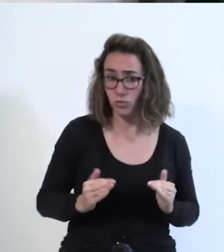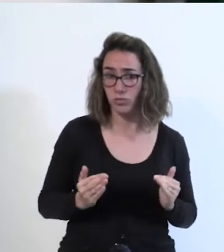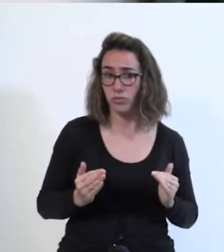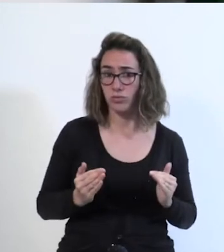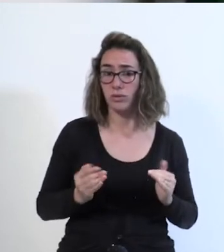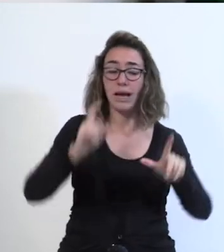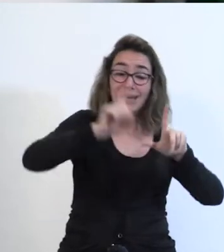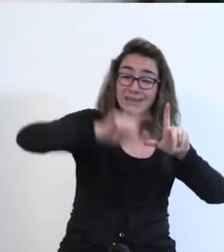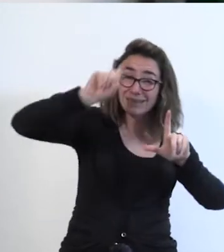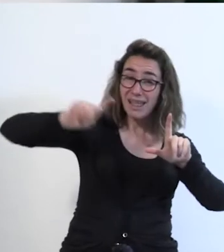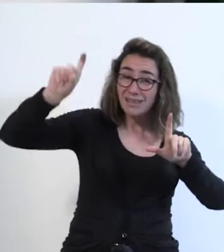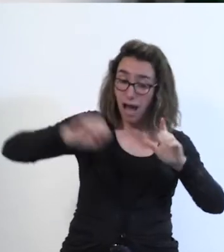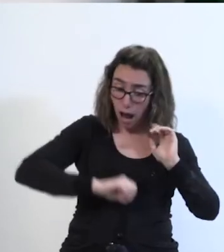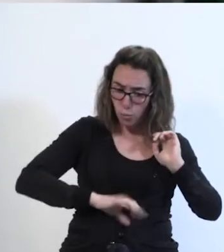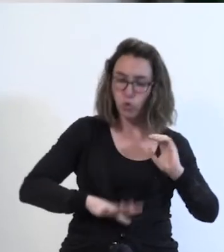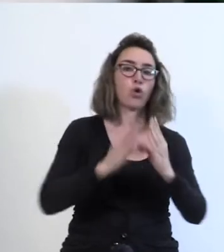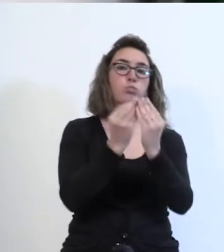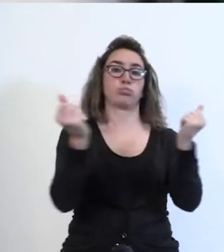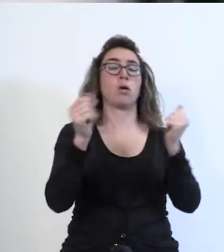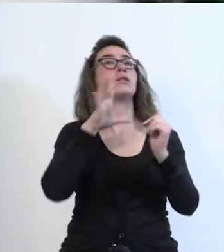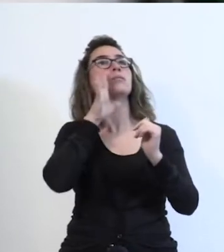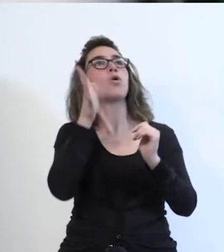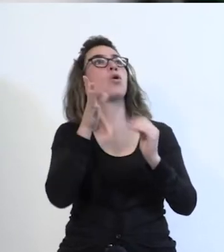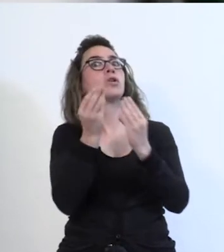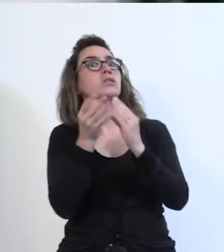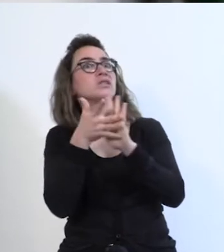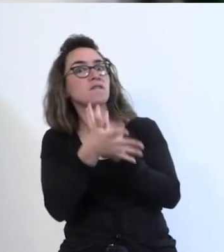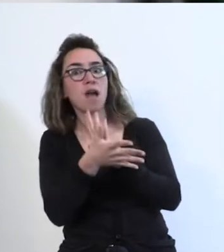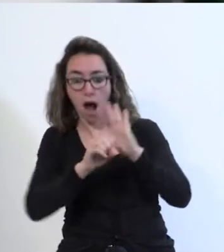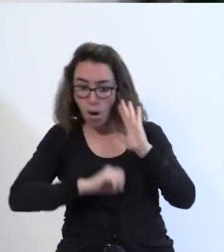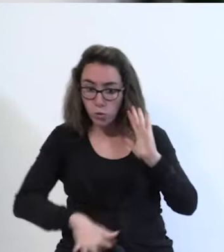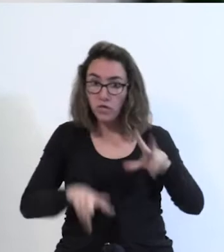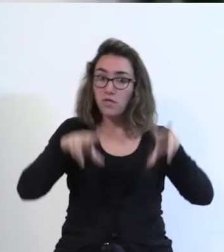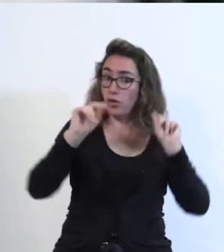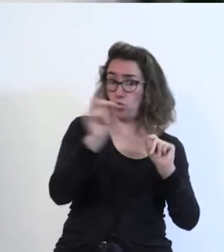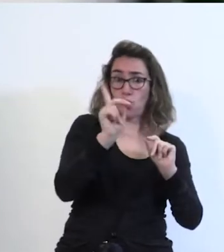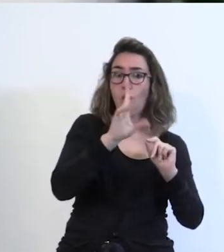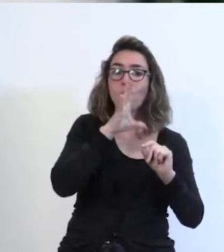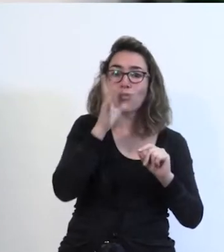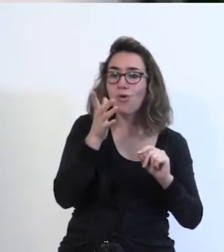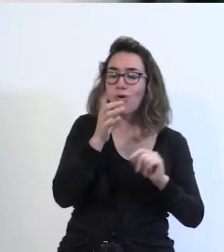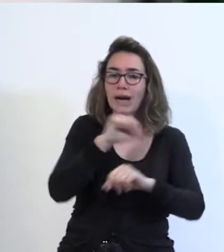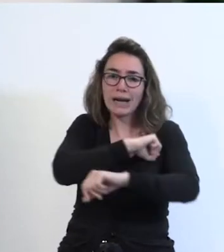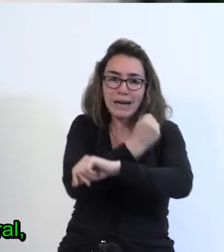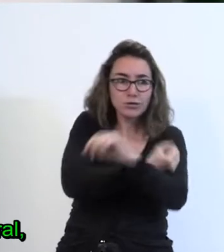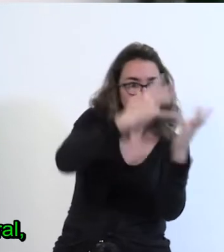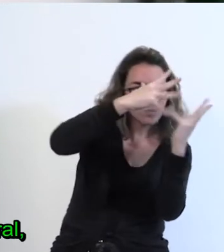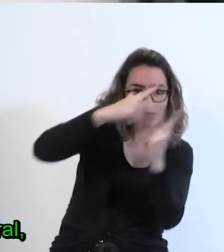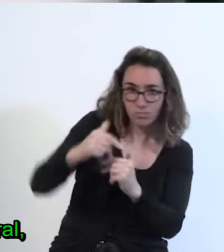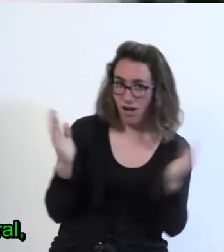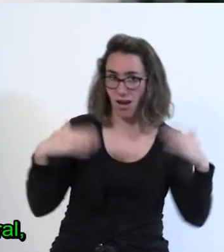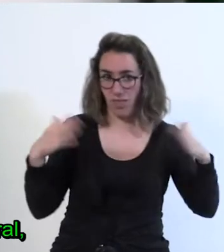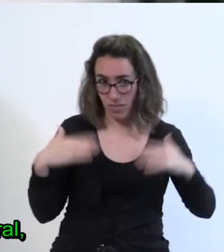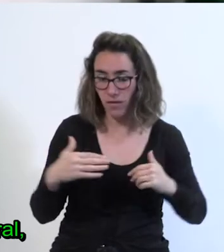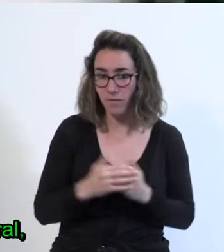desaparecieron las estadísticas de aborto, pero no porque no hubieran, sino porque no se registraba. Y por otro